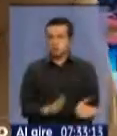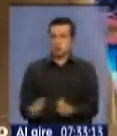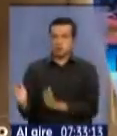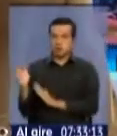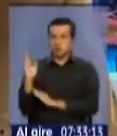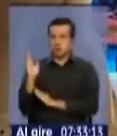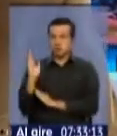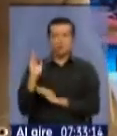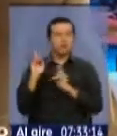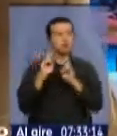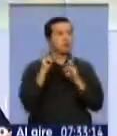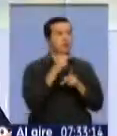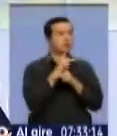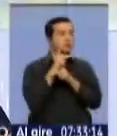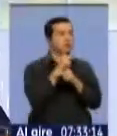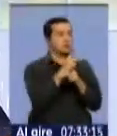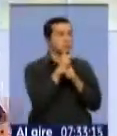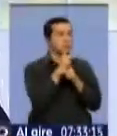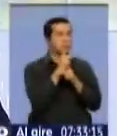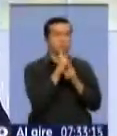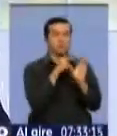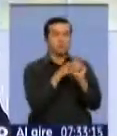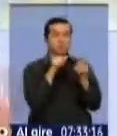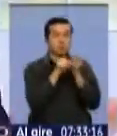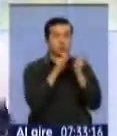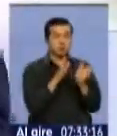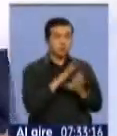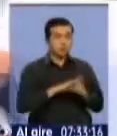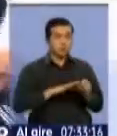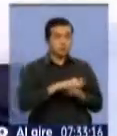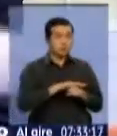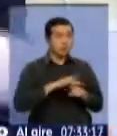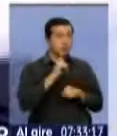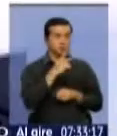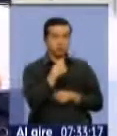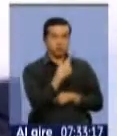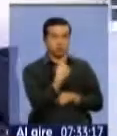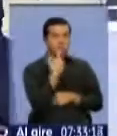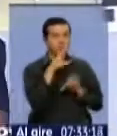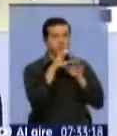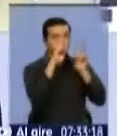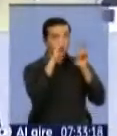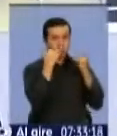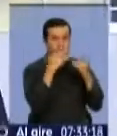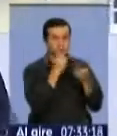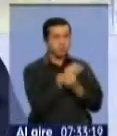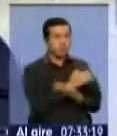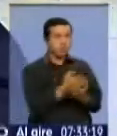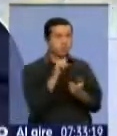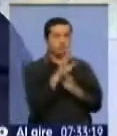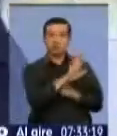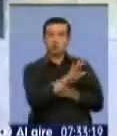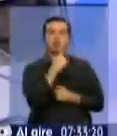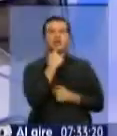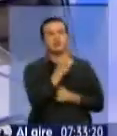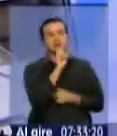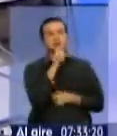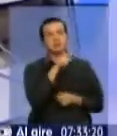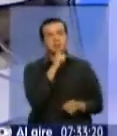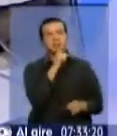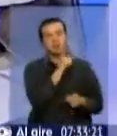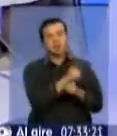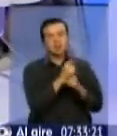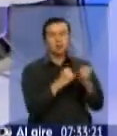el tema del Consejo de Participación Ciudadana no puede pasar por lo simple. Si es lo que tú y yo estamos hablando en este momento, Mauricio, la gente va a decir, sí,